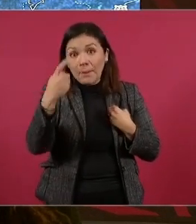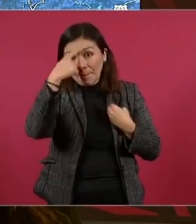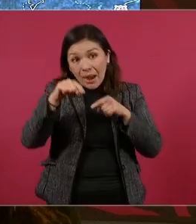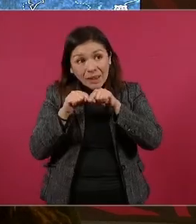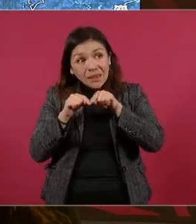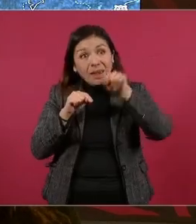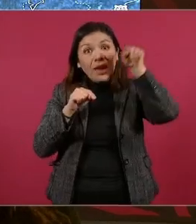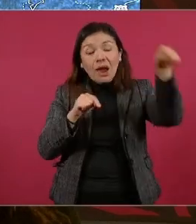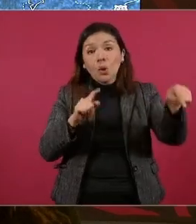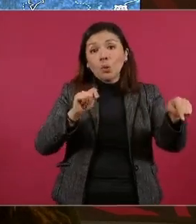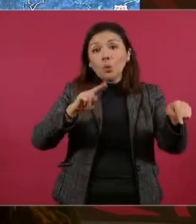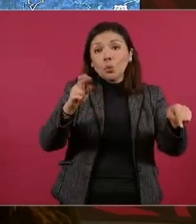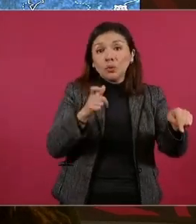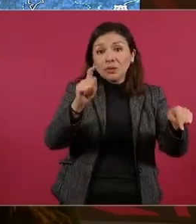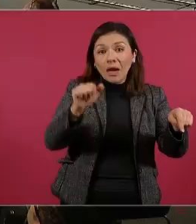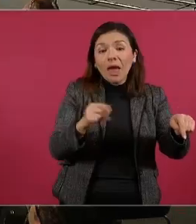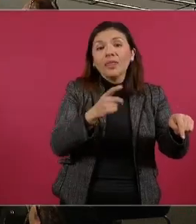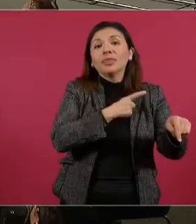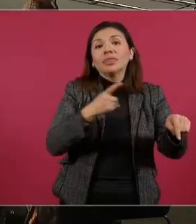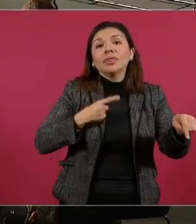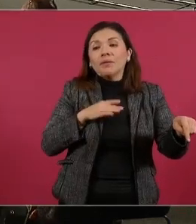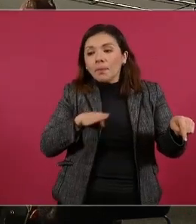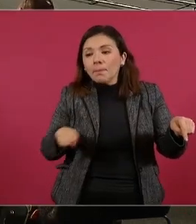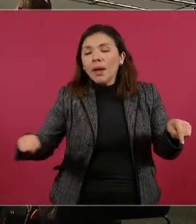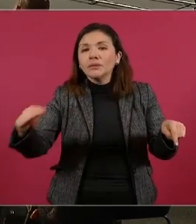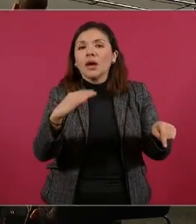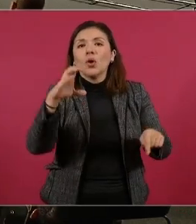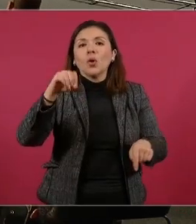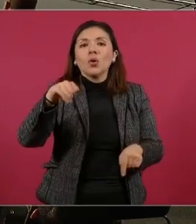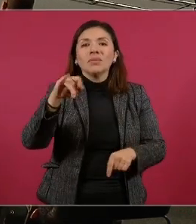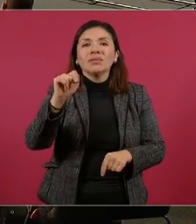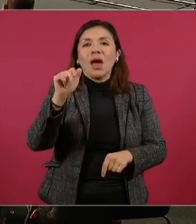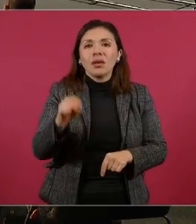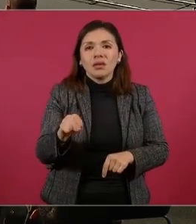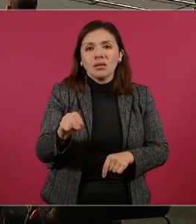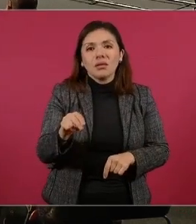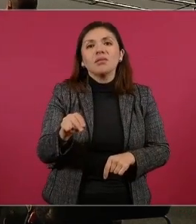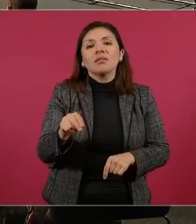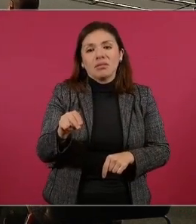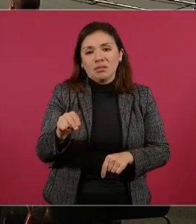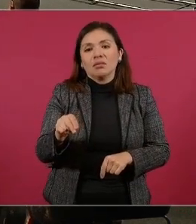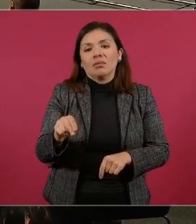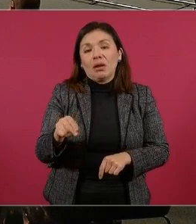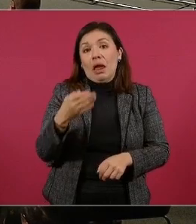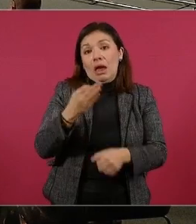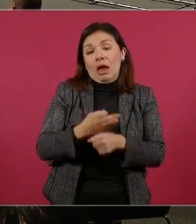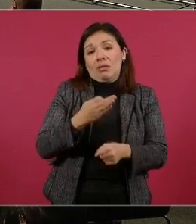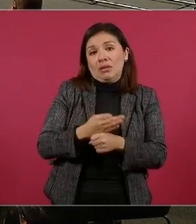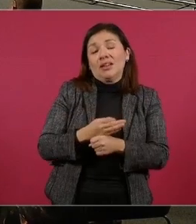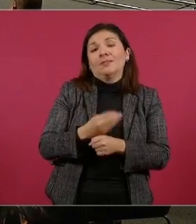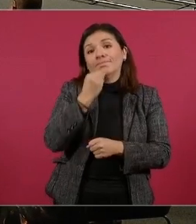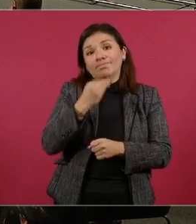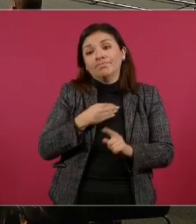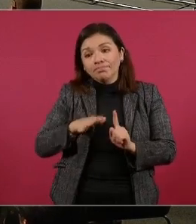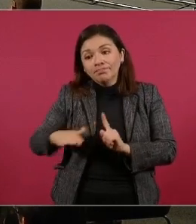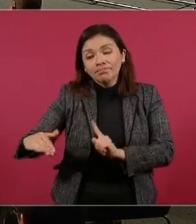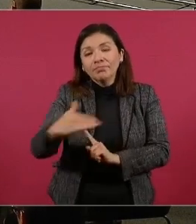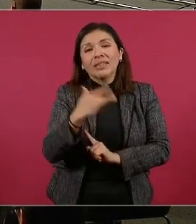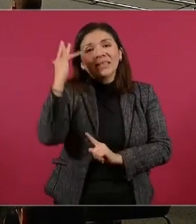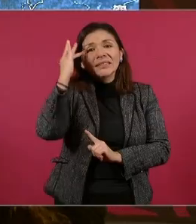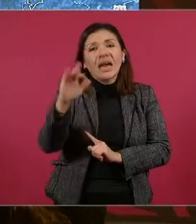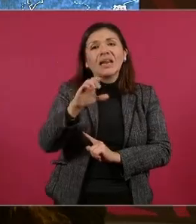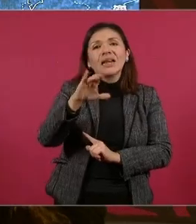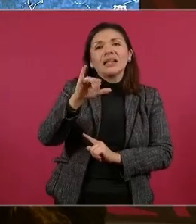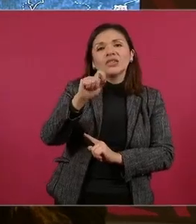tuxla que entrar por Comitán por allá San Cristóbal y tuxla o por